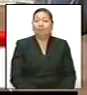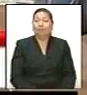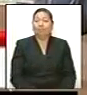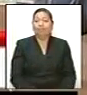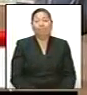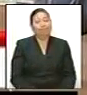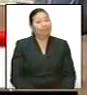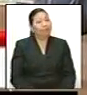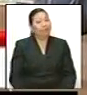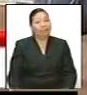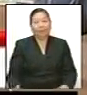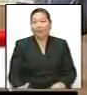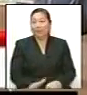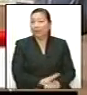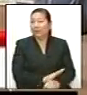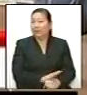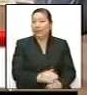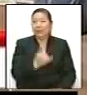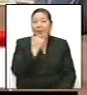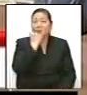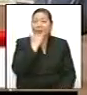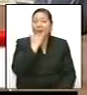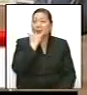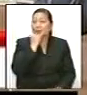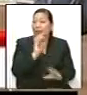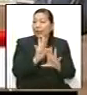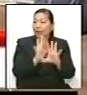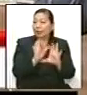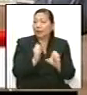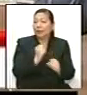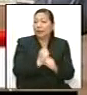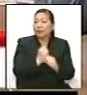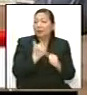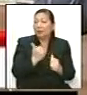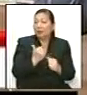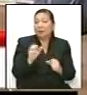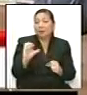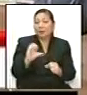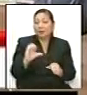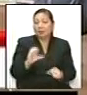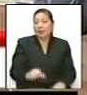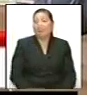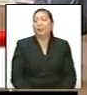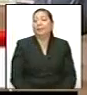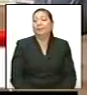situación absolutamente equivocada, porque nadie ha hecho la evaluación si estamos trabajando bien o estamos trabajando mal.